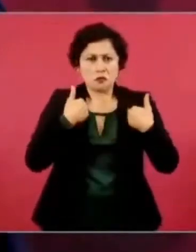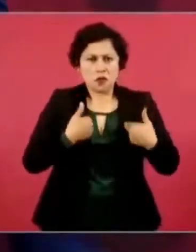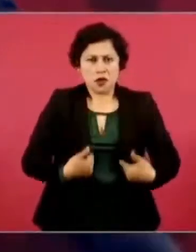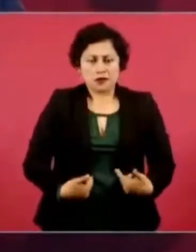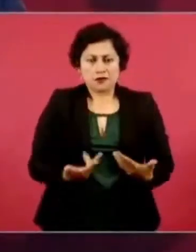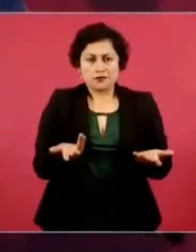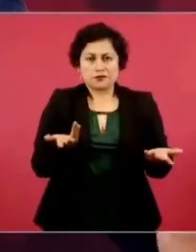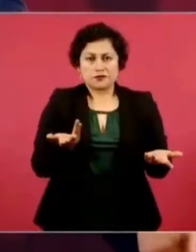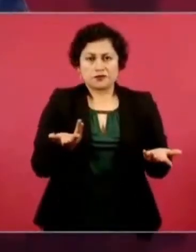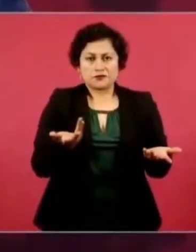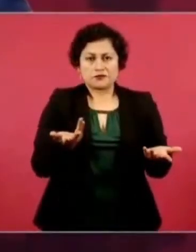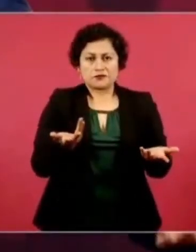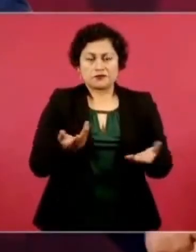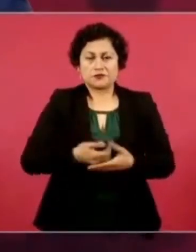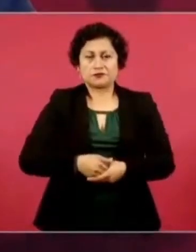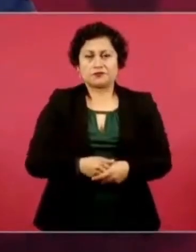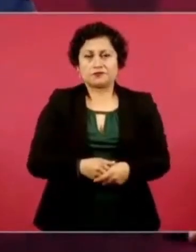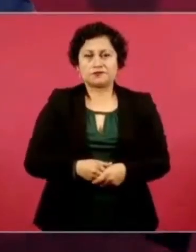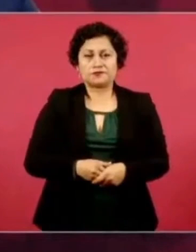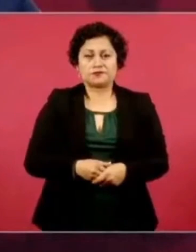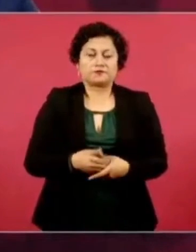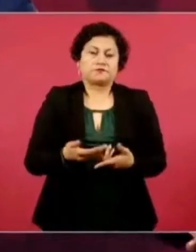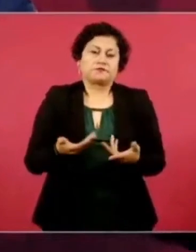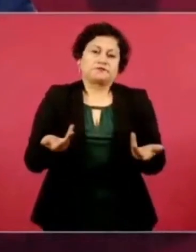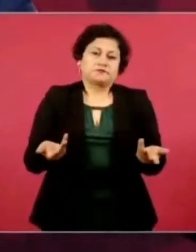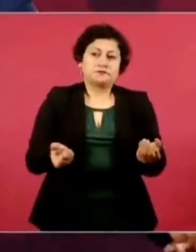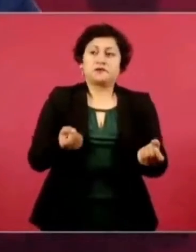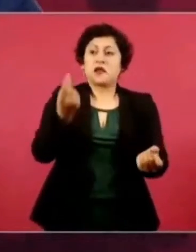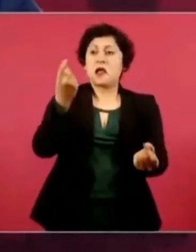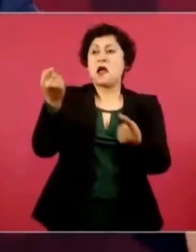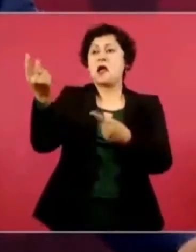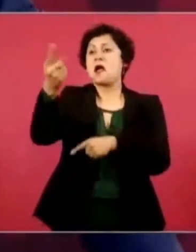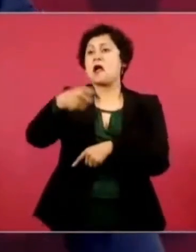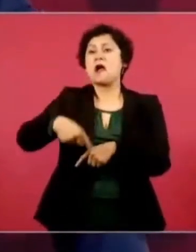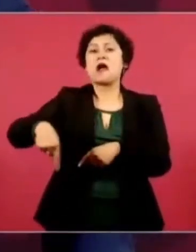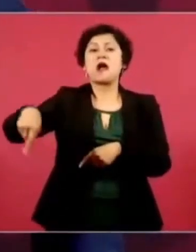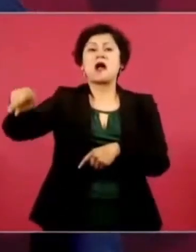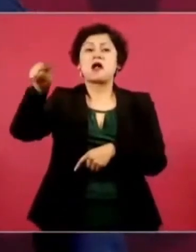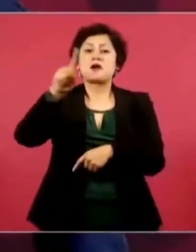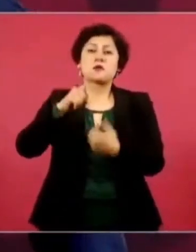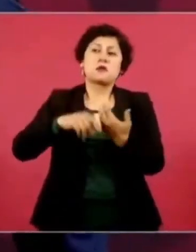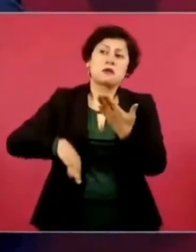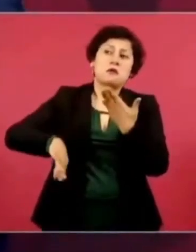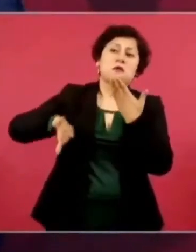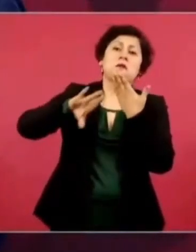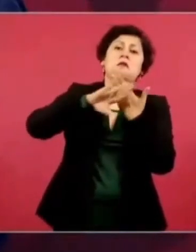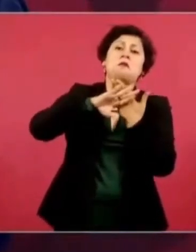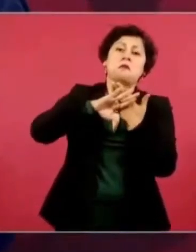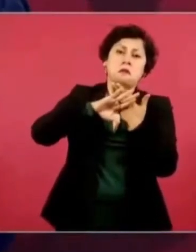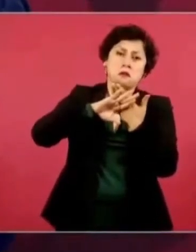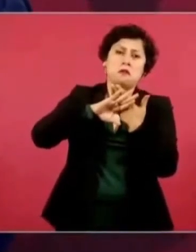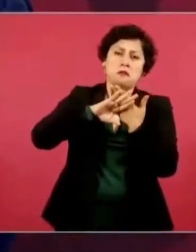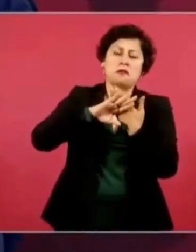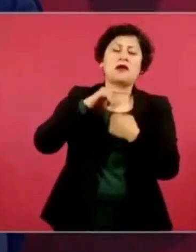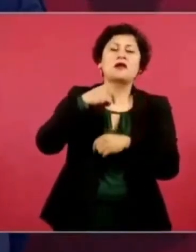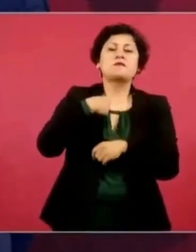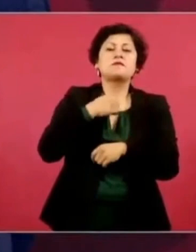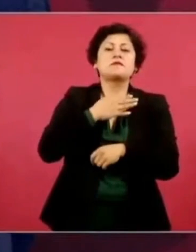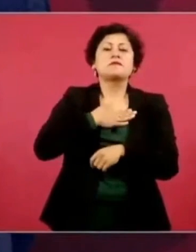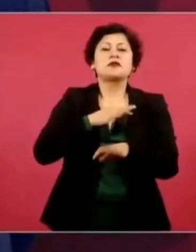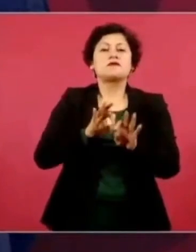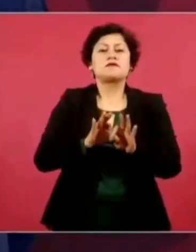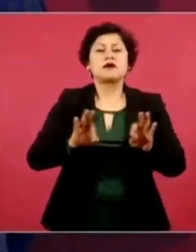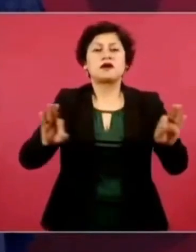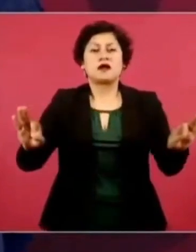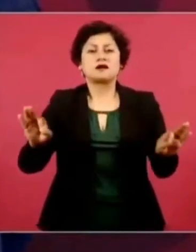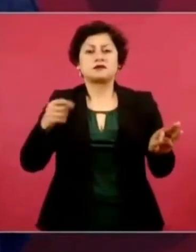si hasta se burlan de que hablo de abrazos y no balazos,